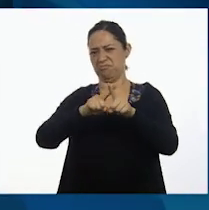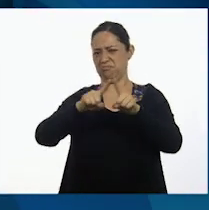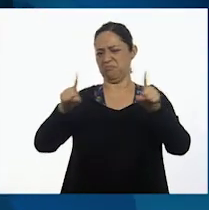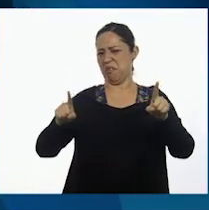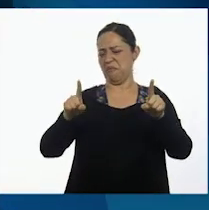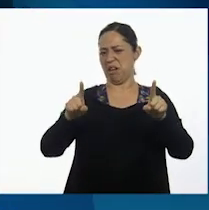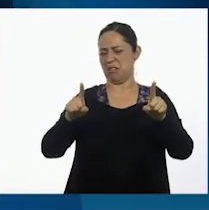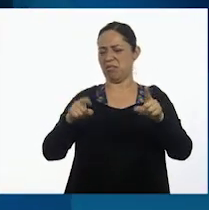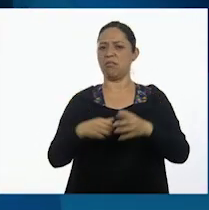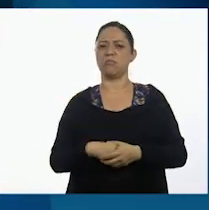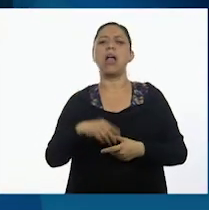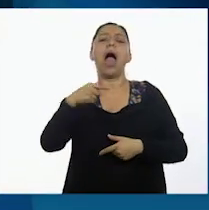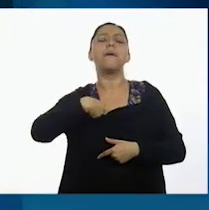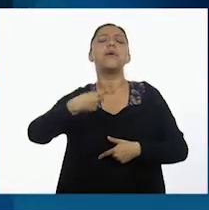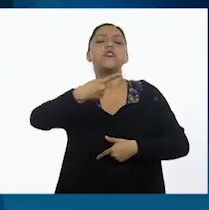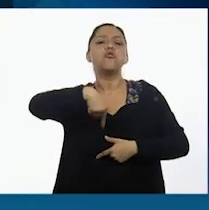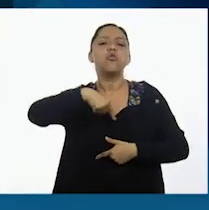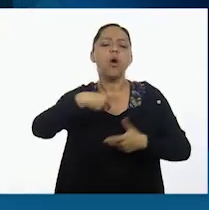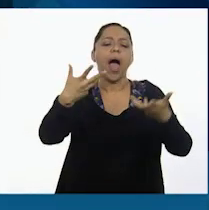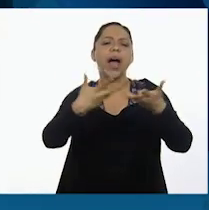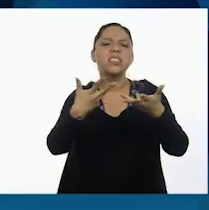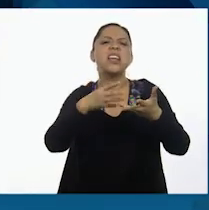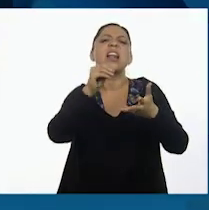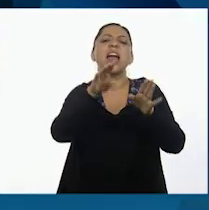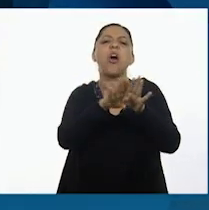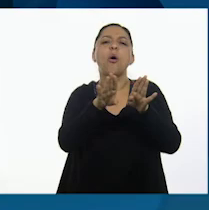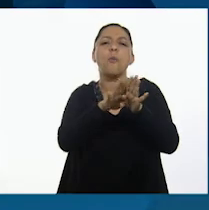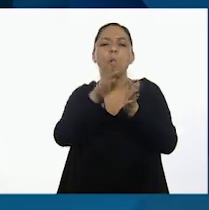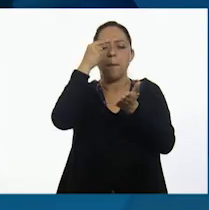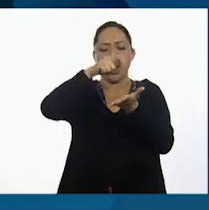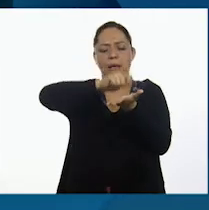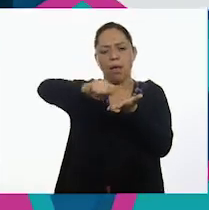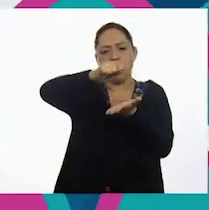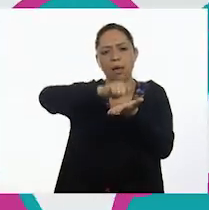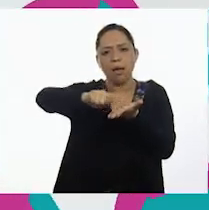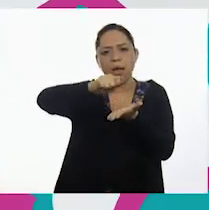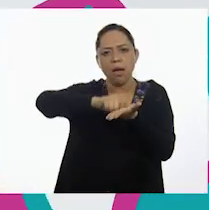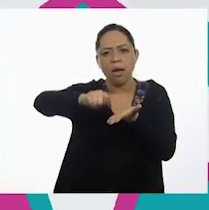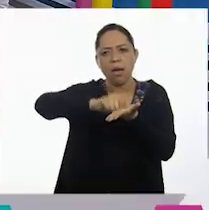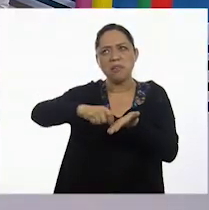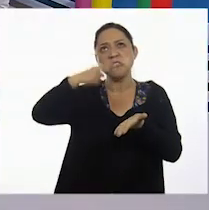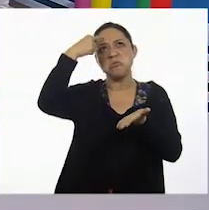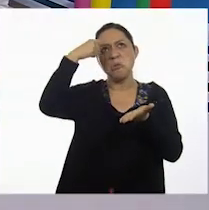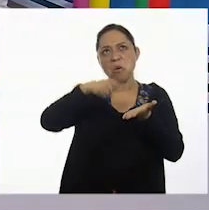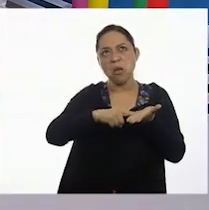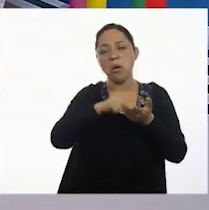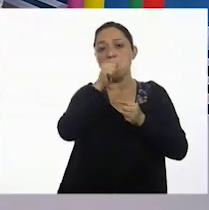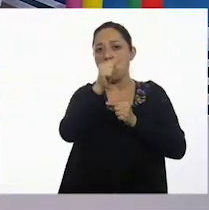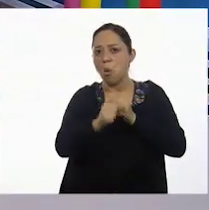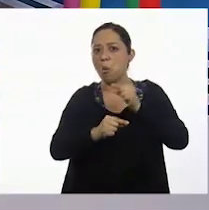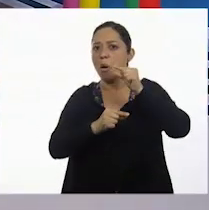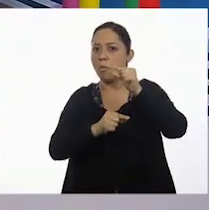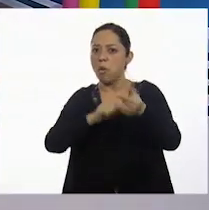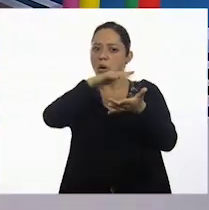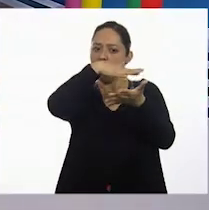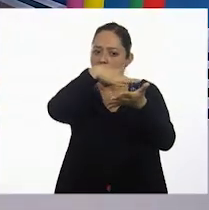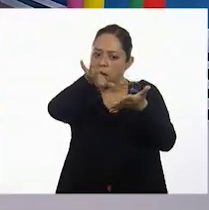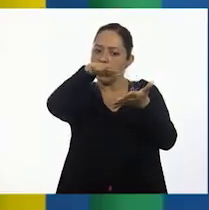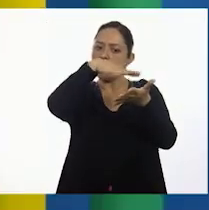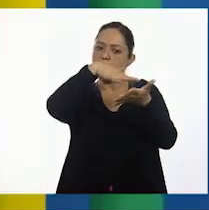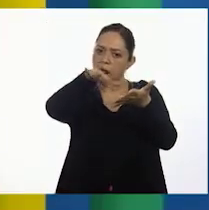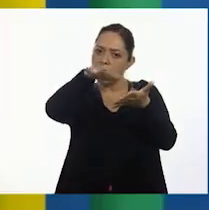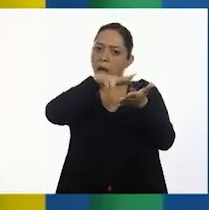poder trasladar esto que dije a un relato escrito? Yo creo que necesitamos ir leyendo poco a poco el texto y hacer